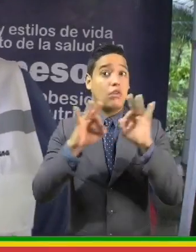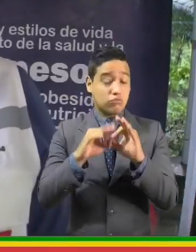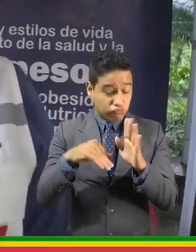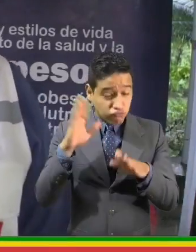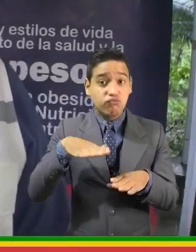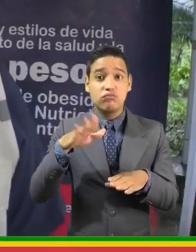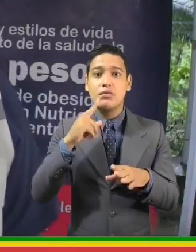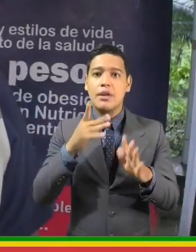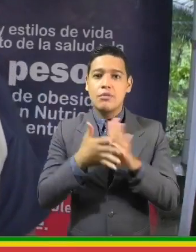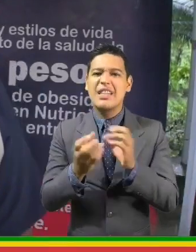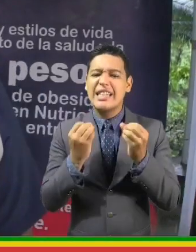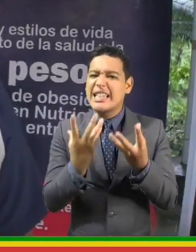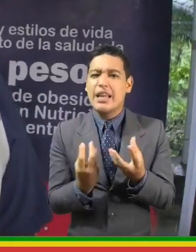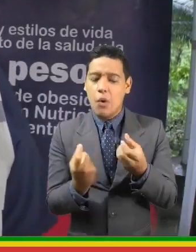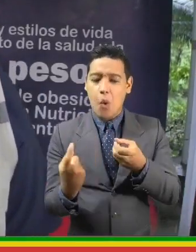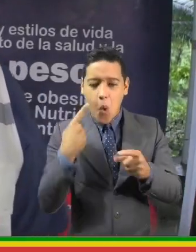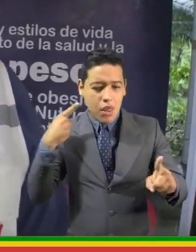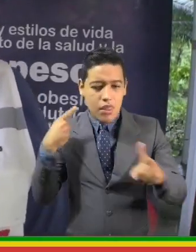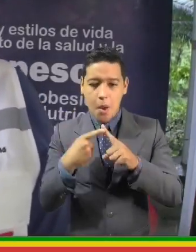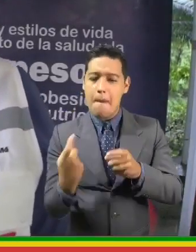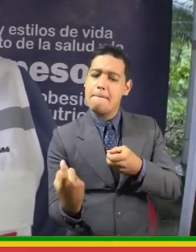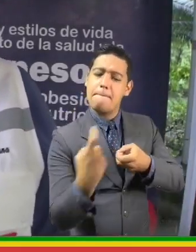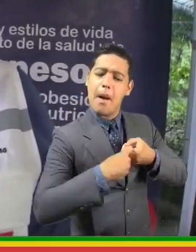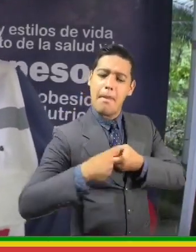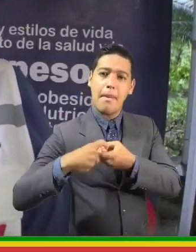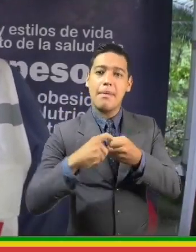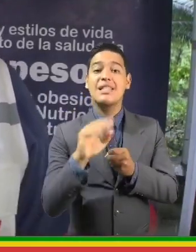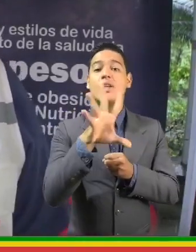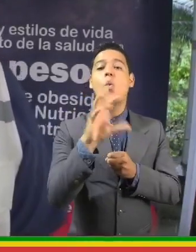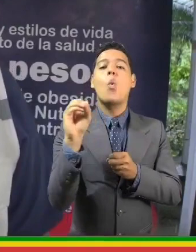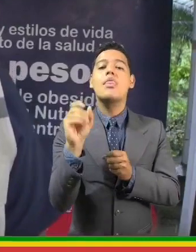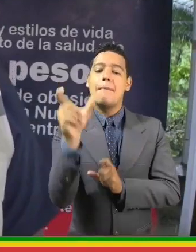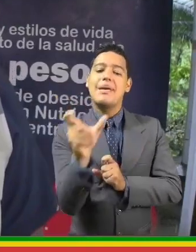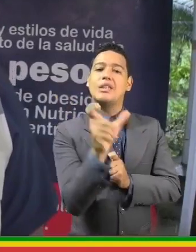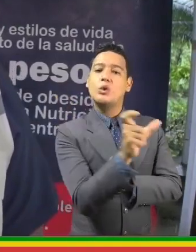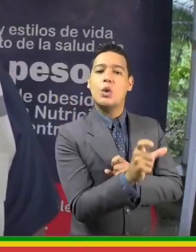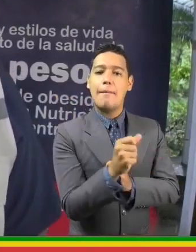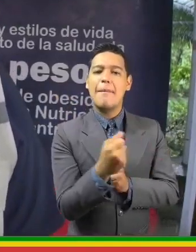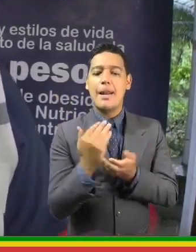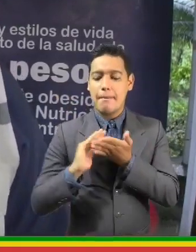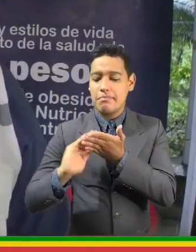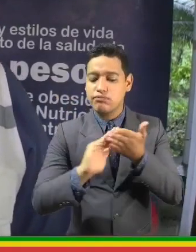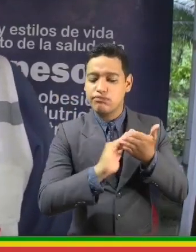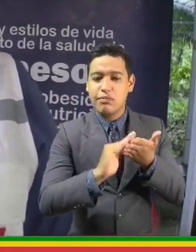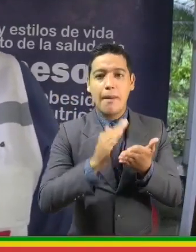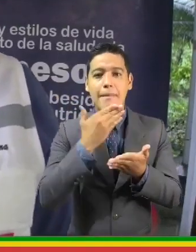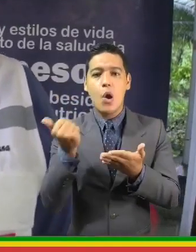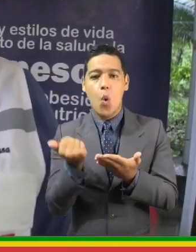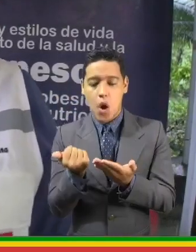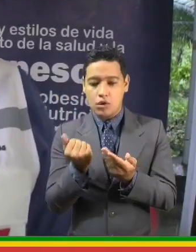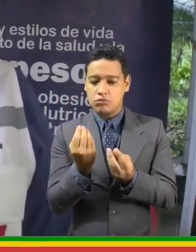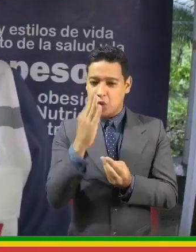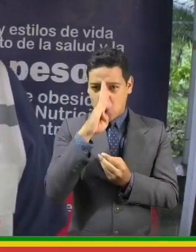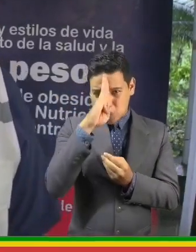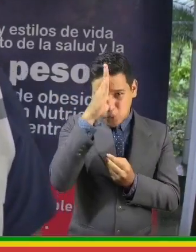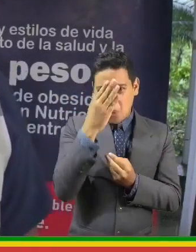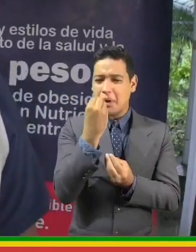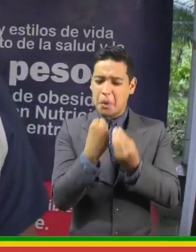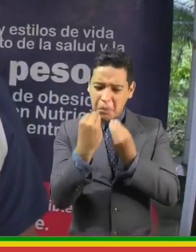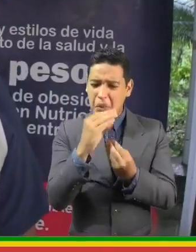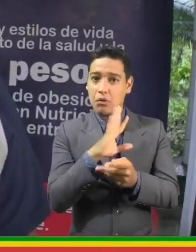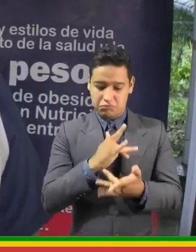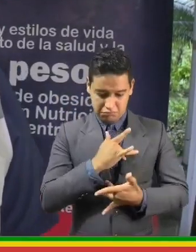consiste en vincular a 50 participantes para ayudarles a mejorar y cambiar todos sus estilos de